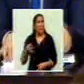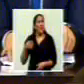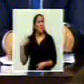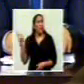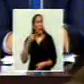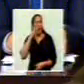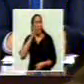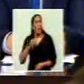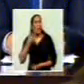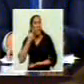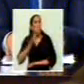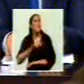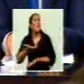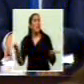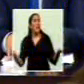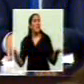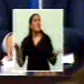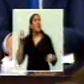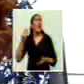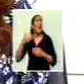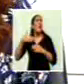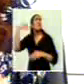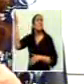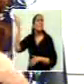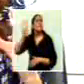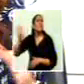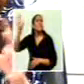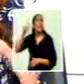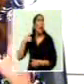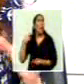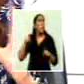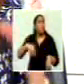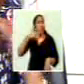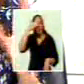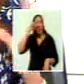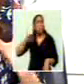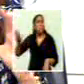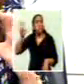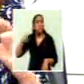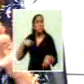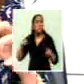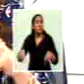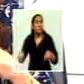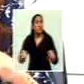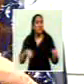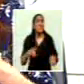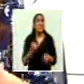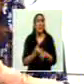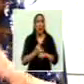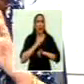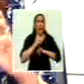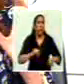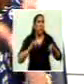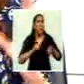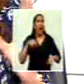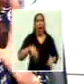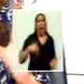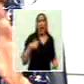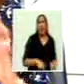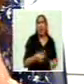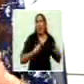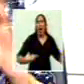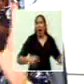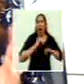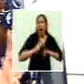lo que pasa en el mundo, porque siempre todas las noticias son lo que pasa acá y no lo que pasa